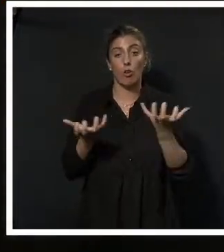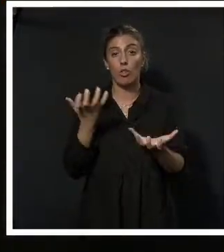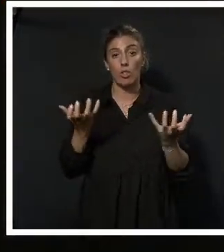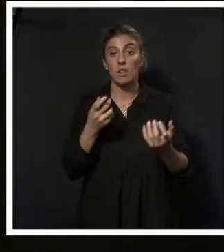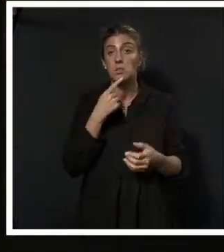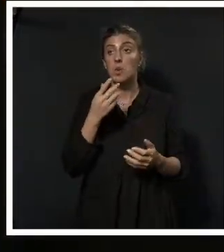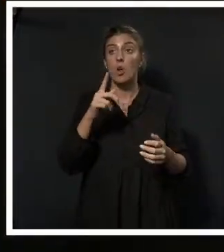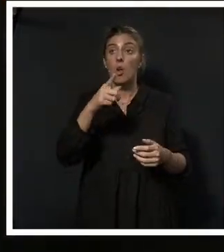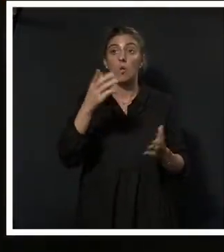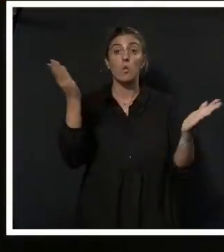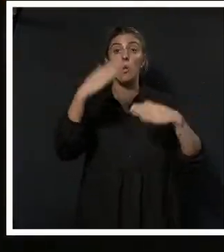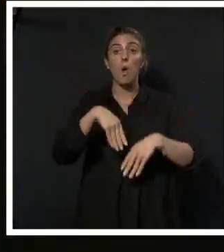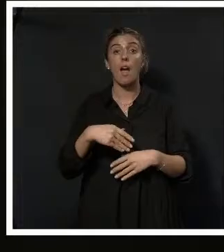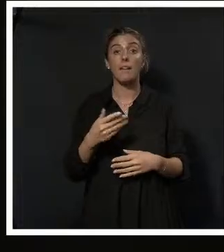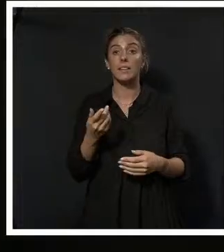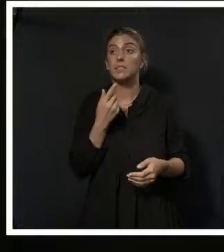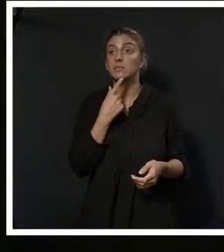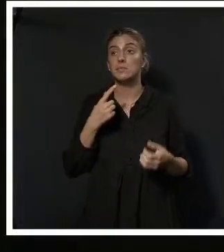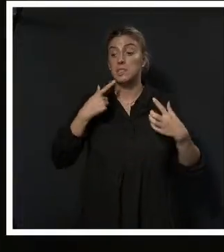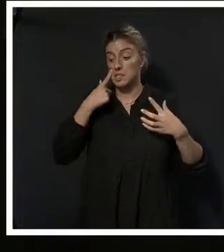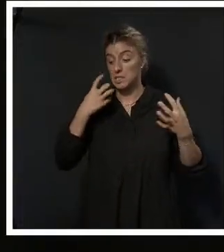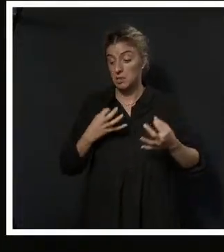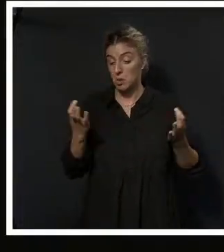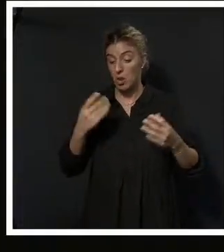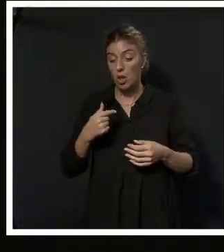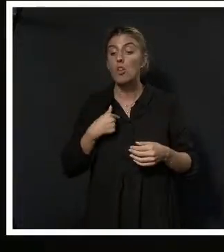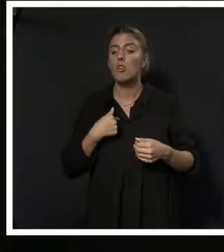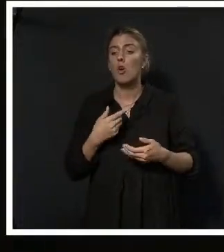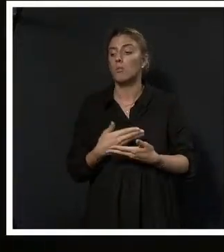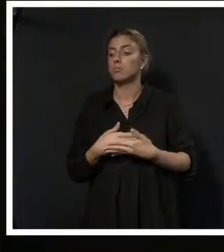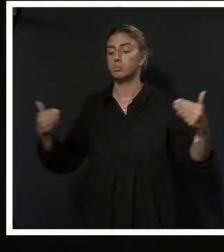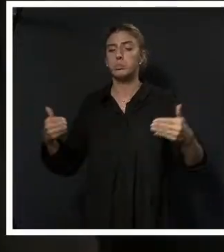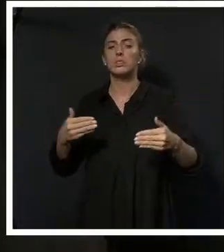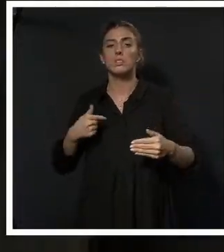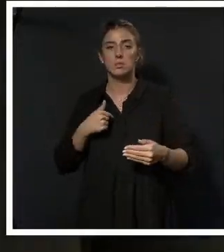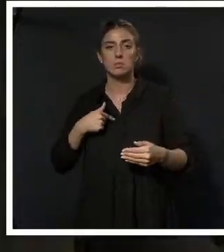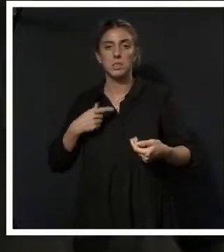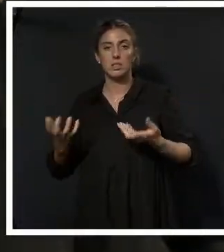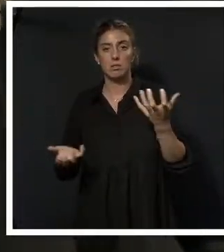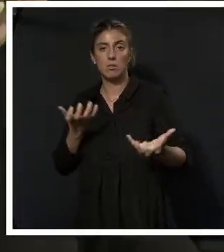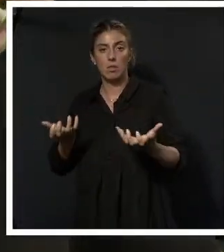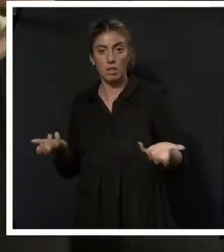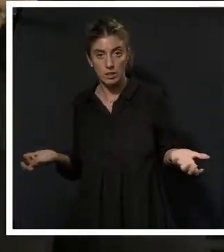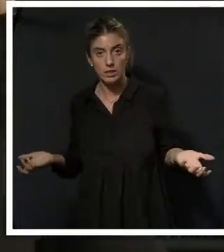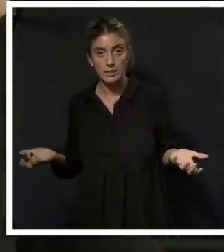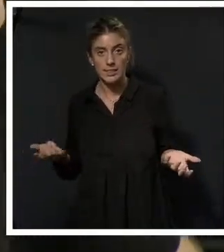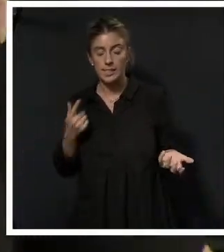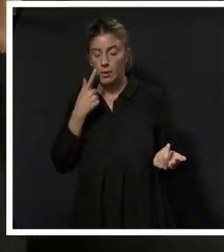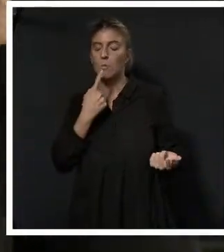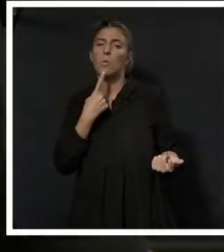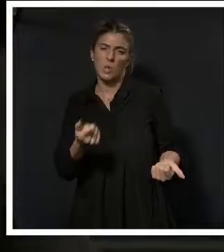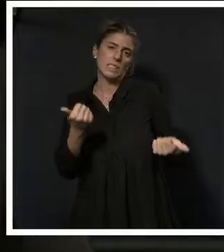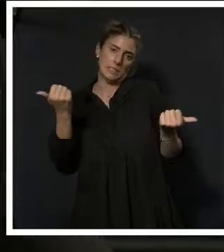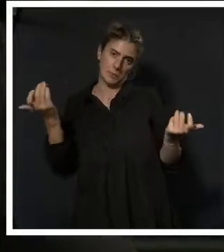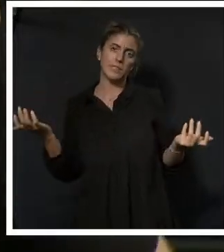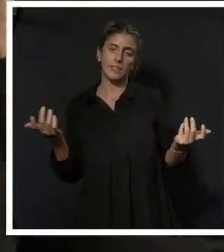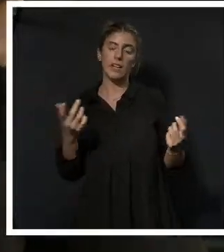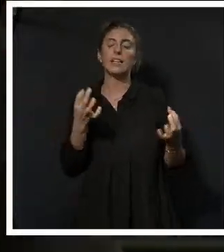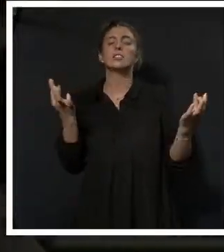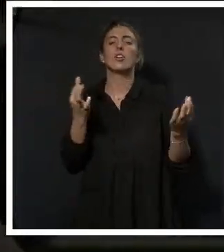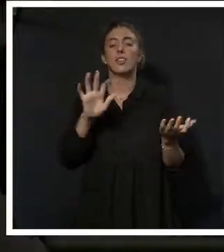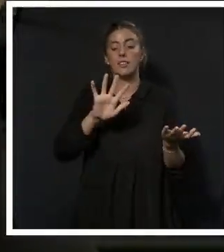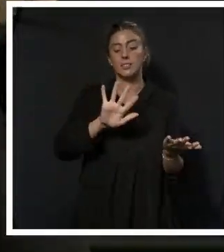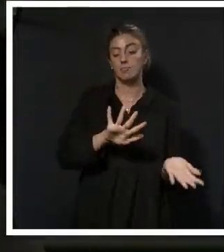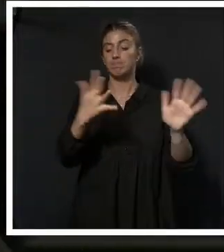es muy difícil que chequeología que digas tú pues ahora sí Ahora a bromeo No Cuesta mucho entonces o qué se trata de